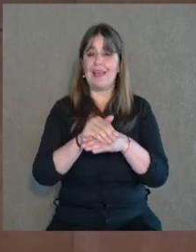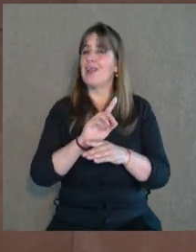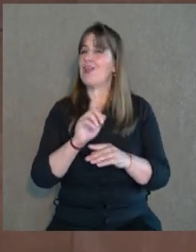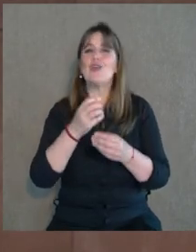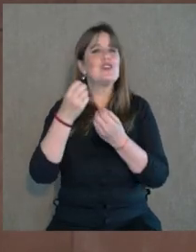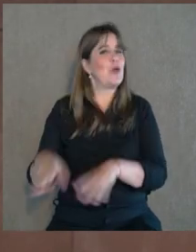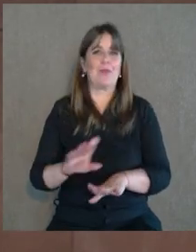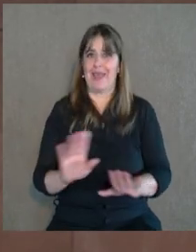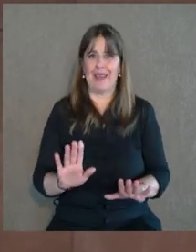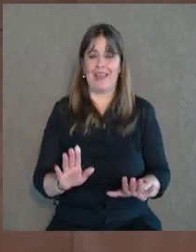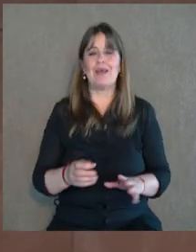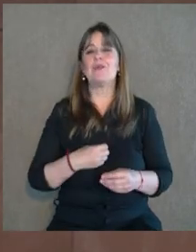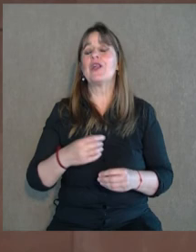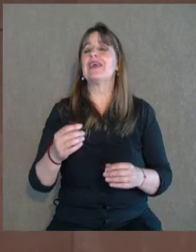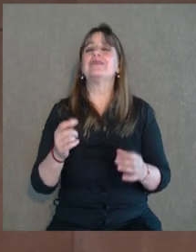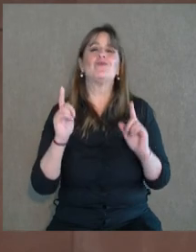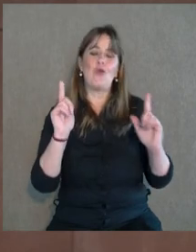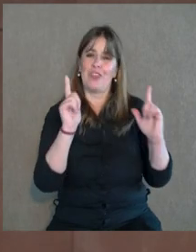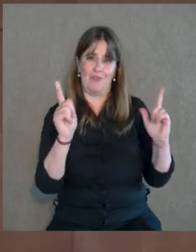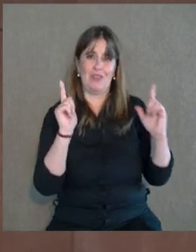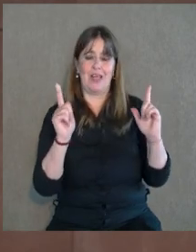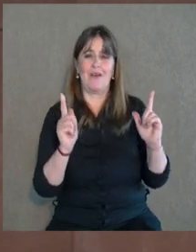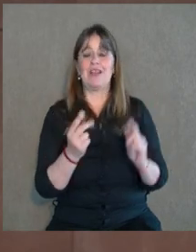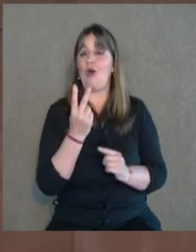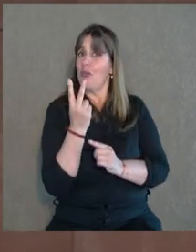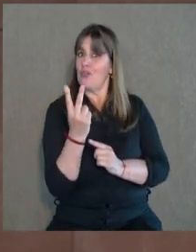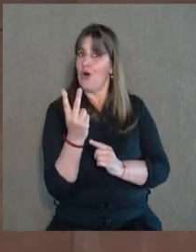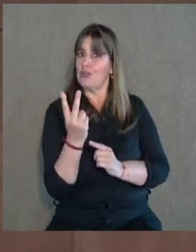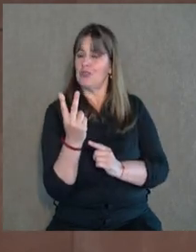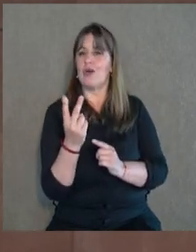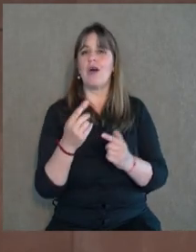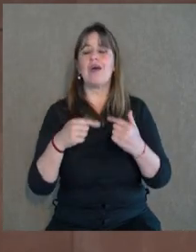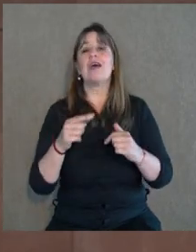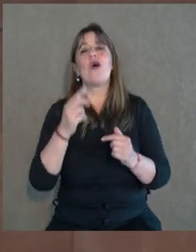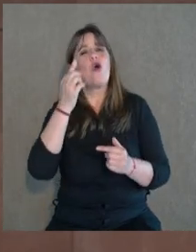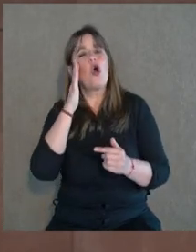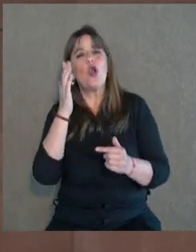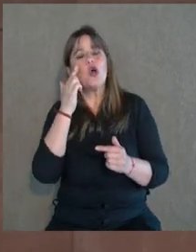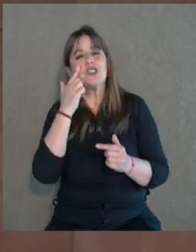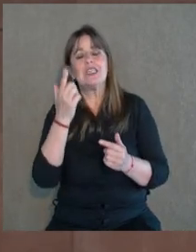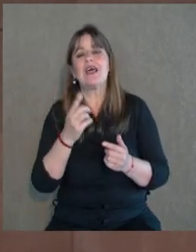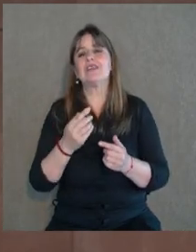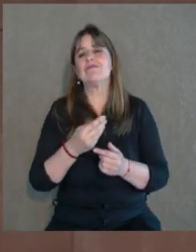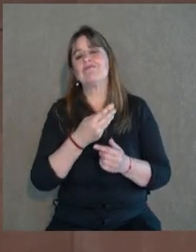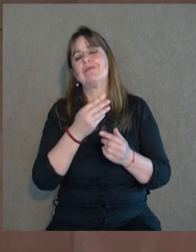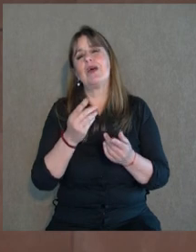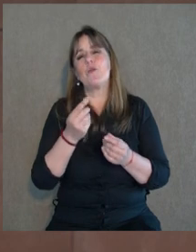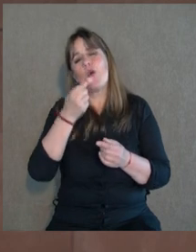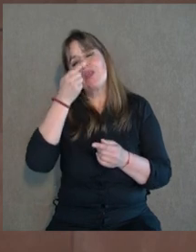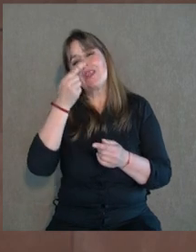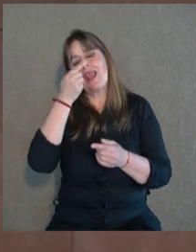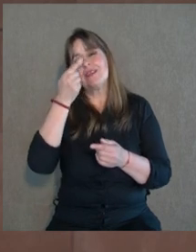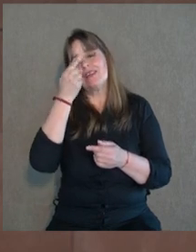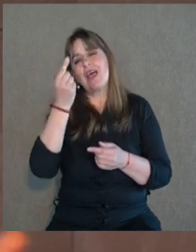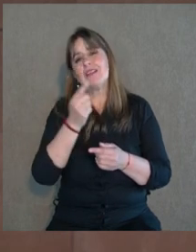pierdan porque va a ser un concierto sumamente disfrutable con dos obras conocidas pero además dos obras muy interesantes